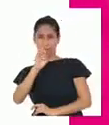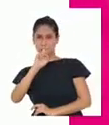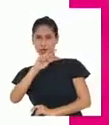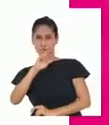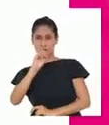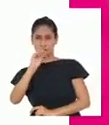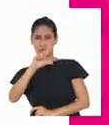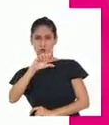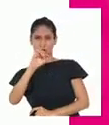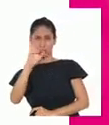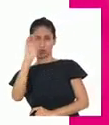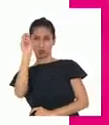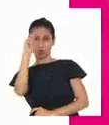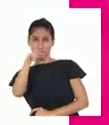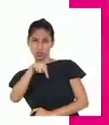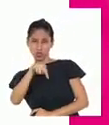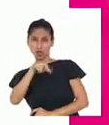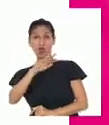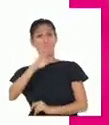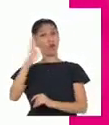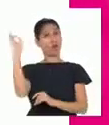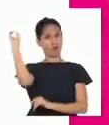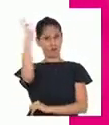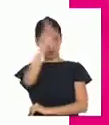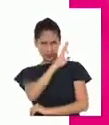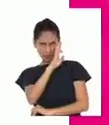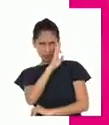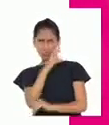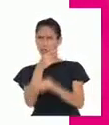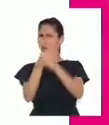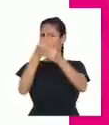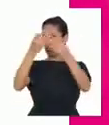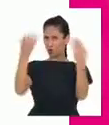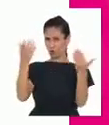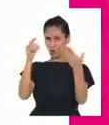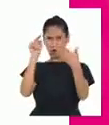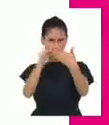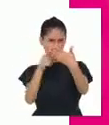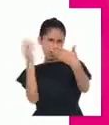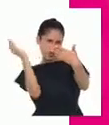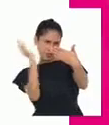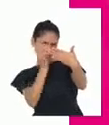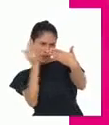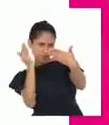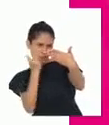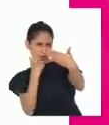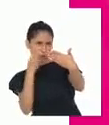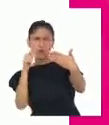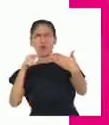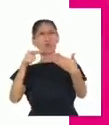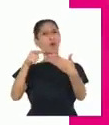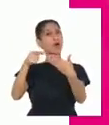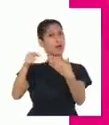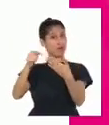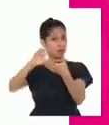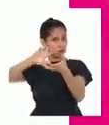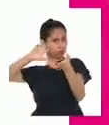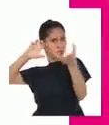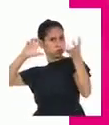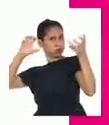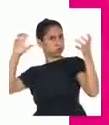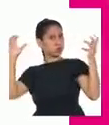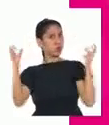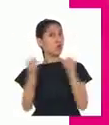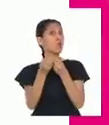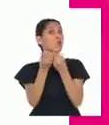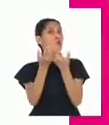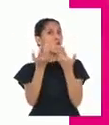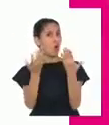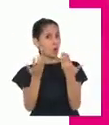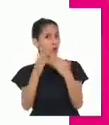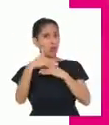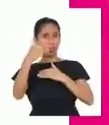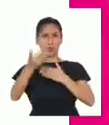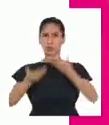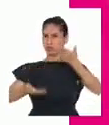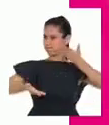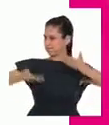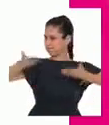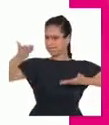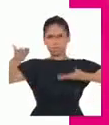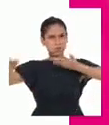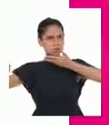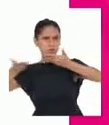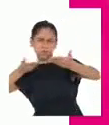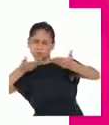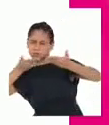convierte en un sistema electoral que busca representar a la nación. Esta transformación tuvo lugar en los debates constitucionales de